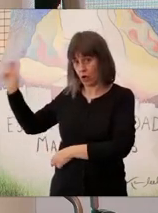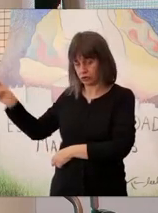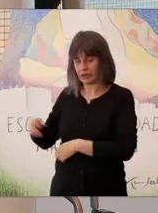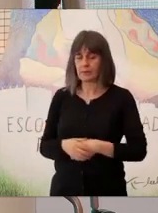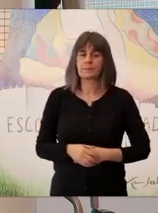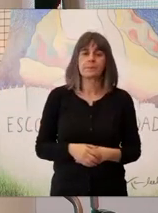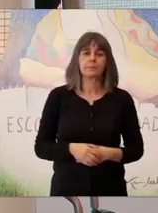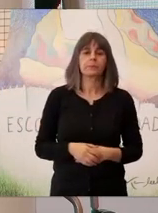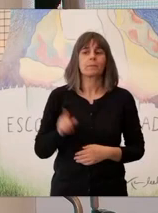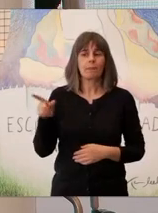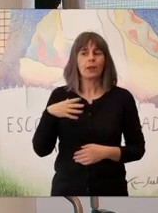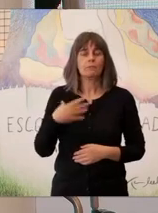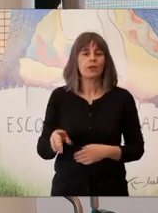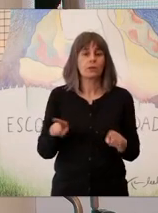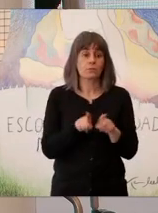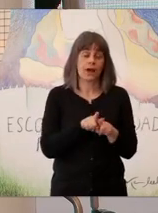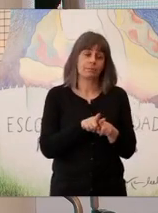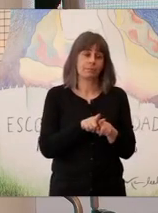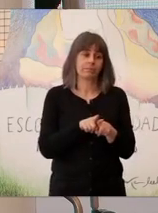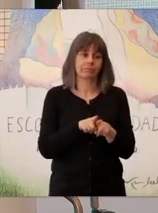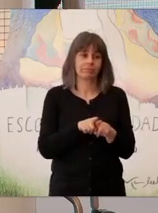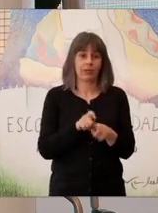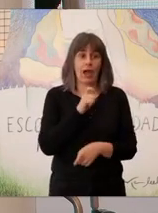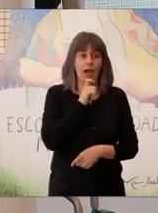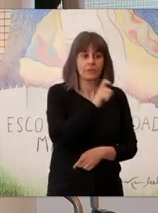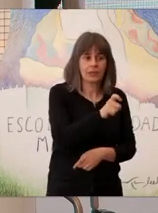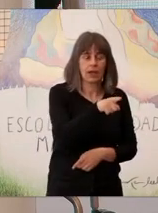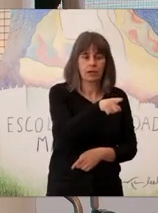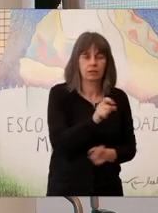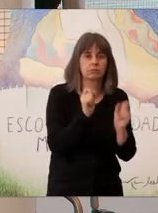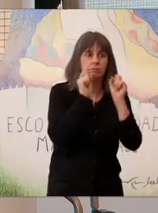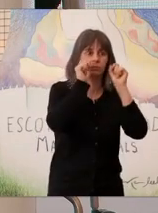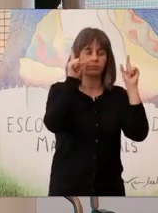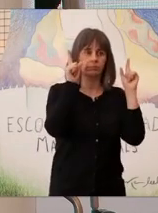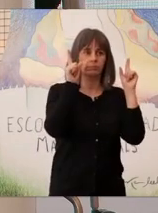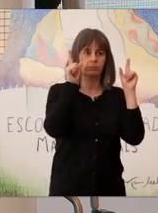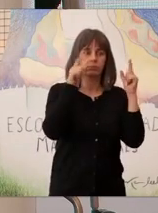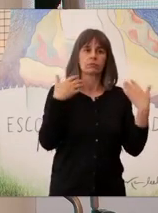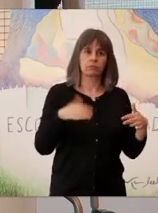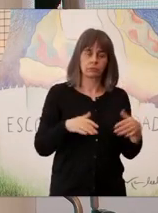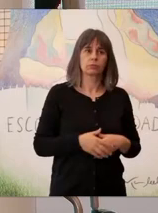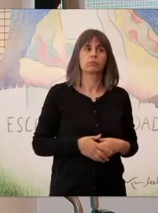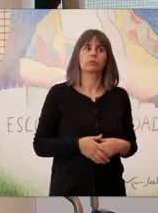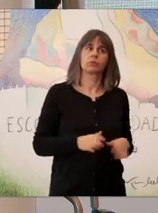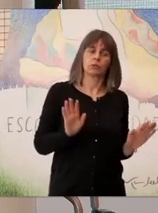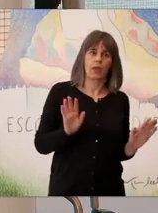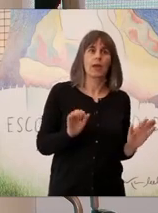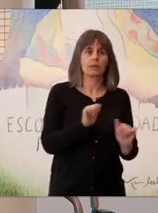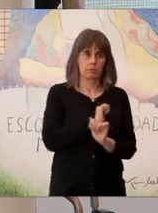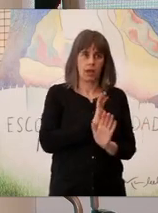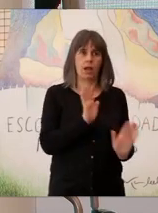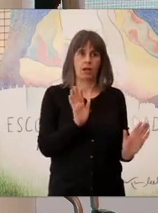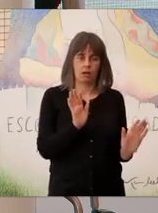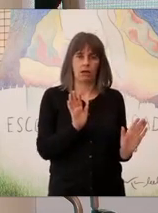efecto, el efecto que pretendemos en la mujer, que diga, jolines, pues espérate, yo